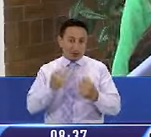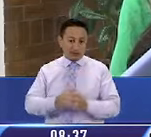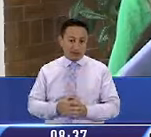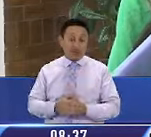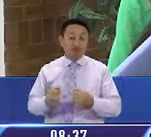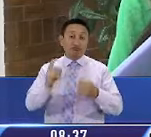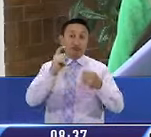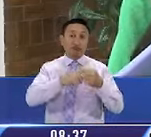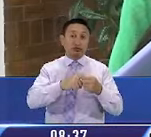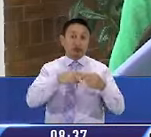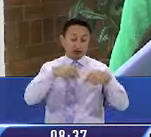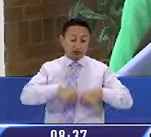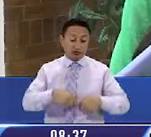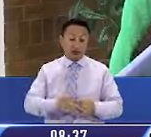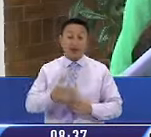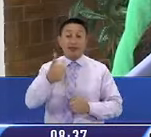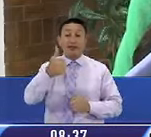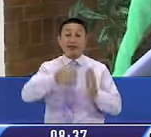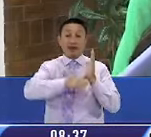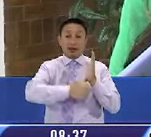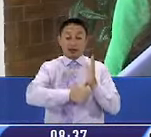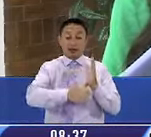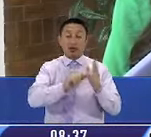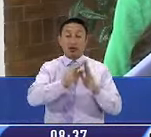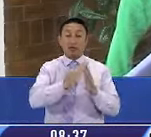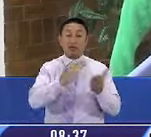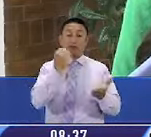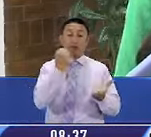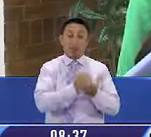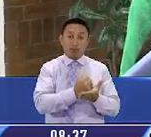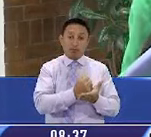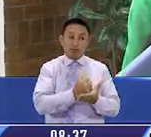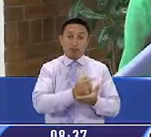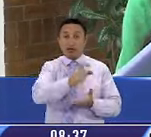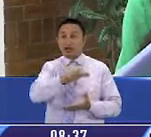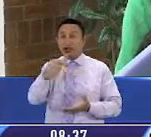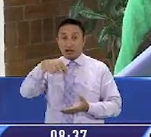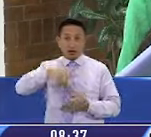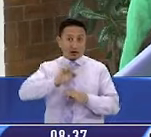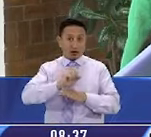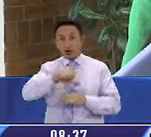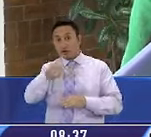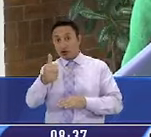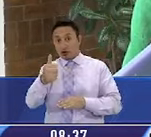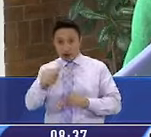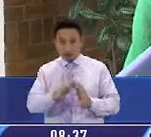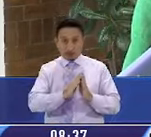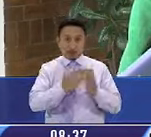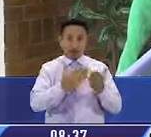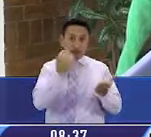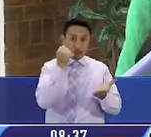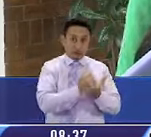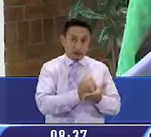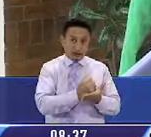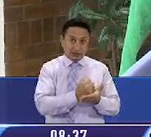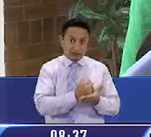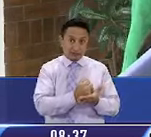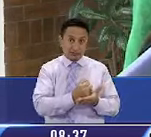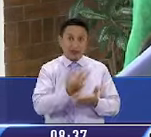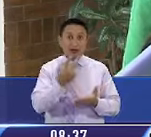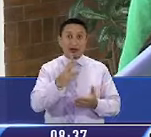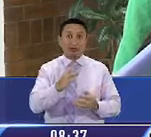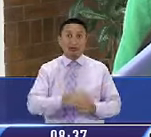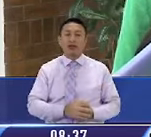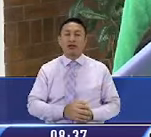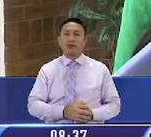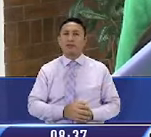registro va a incluir que den la cédula, el pasaporte para las personas que no son del Ecuador y también